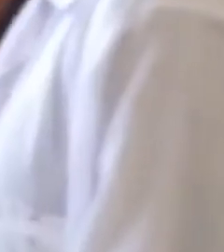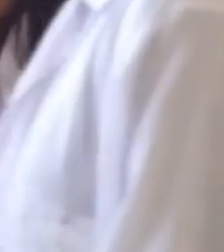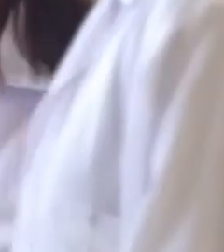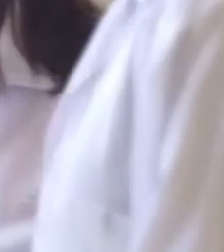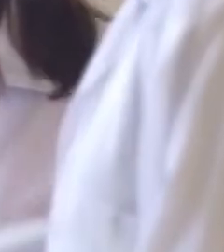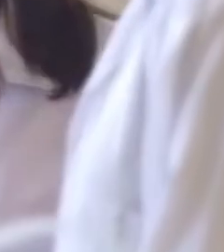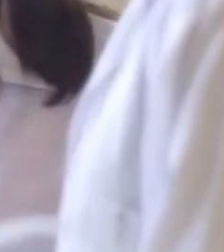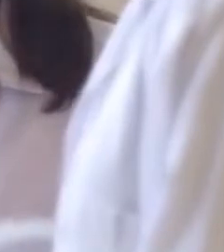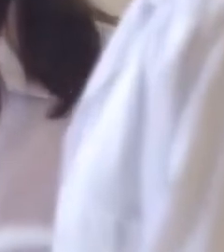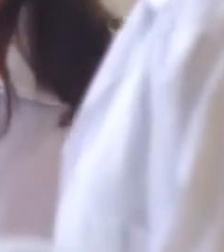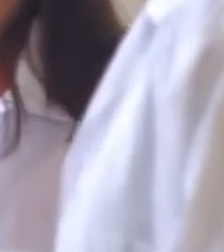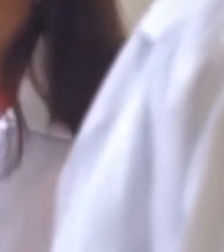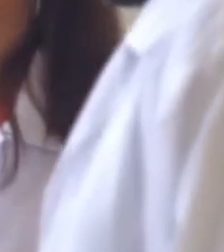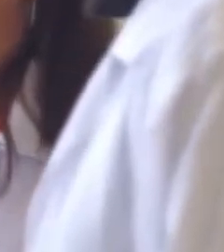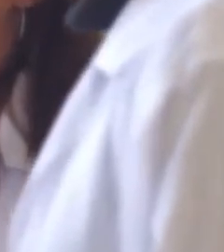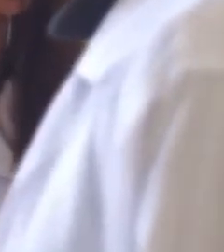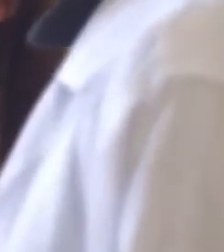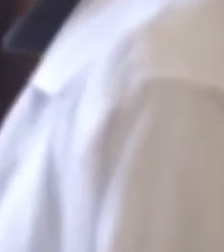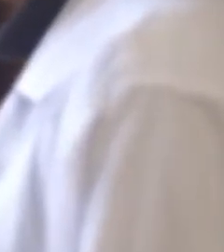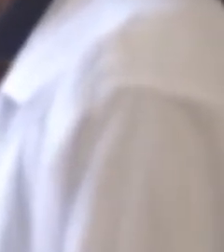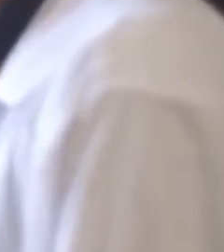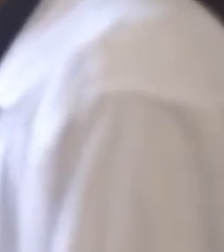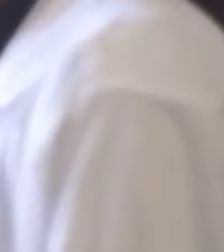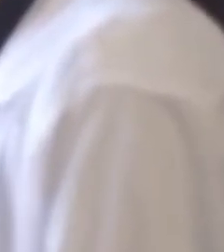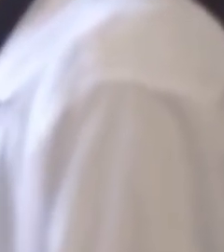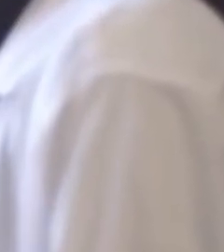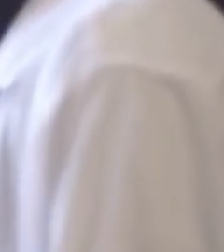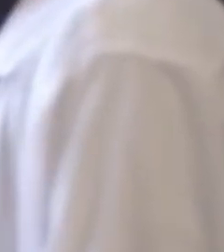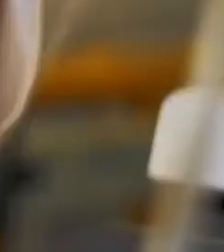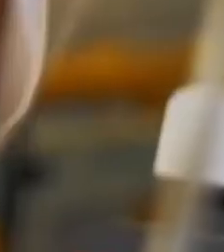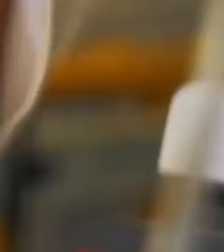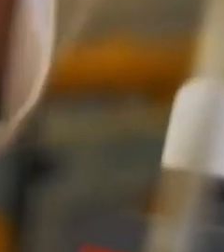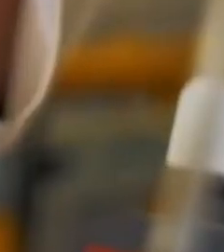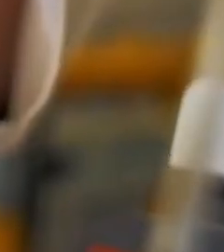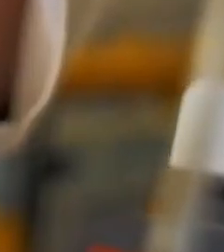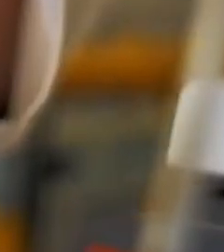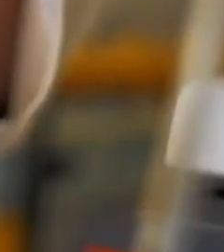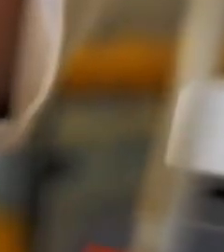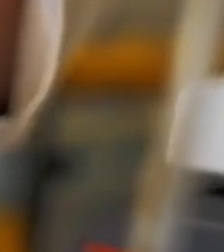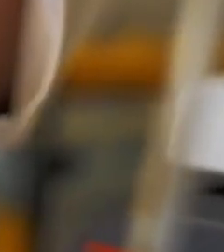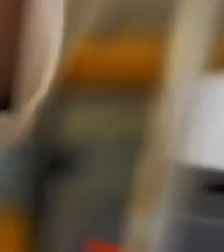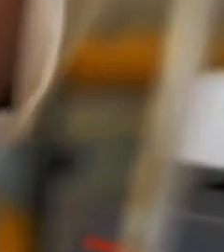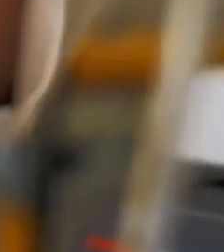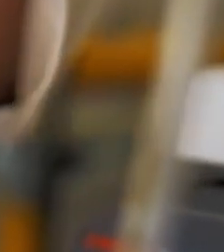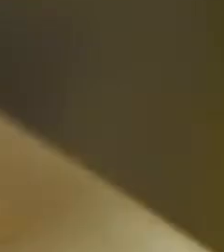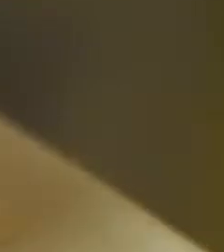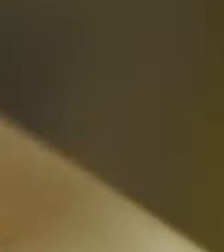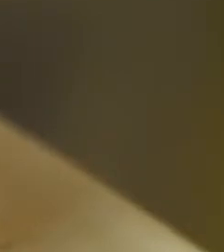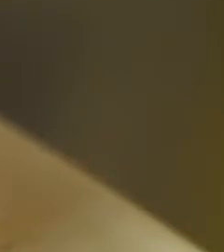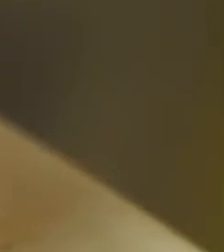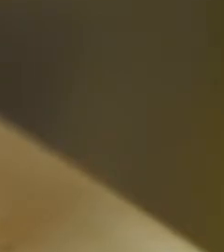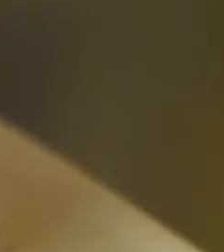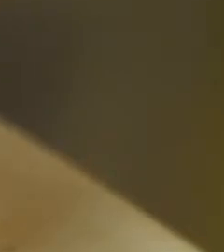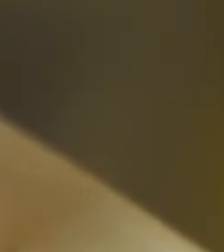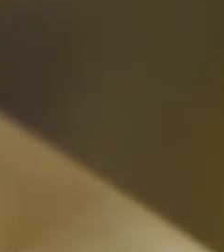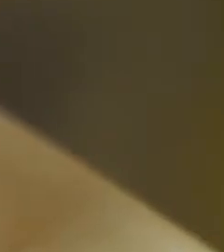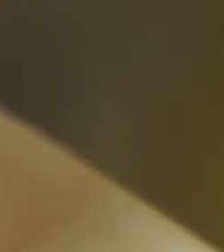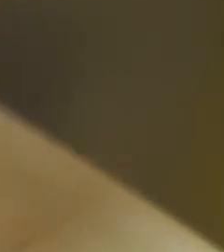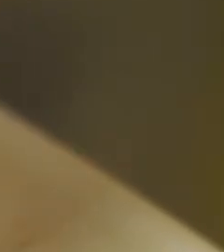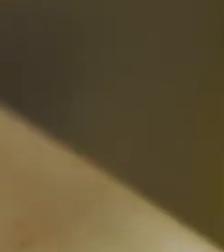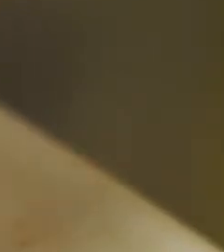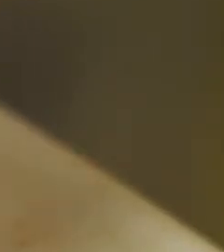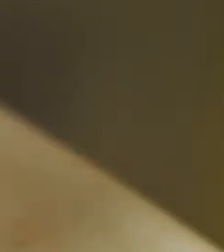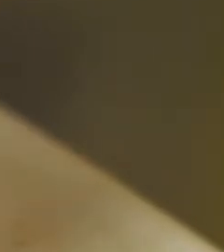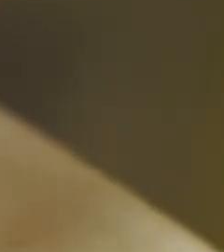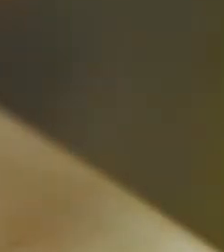población. También para que la industria pueda desarrollar productos saludables y para que las personas puedan tomar decisiones informadas sobre lo que